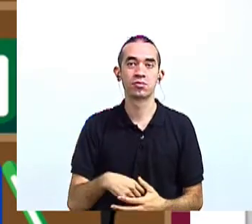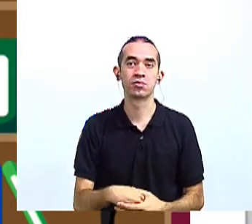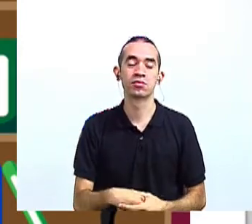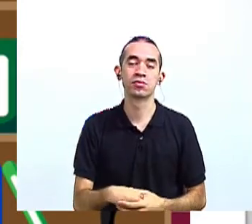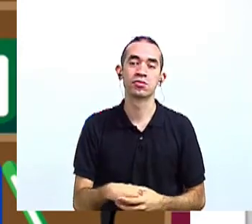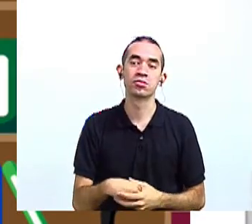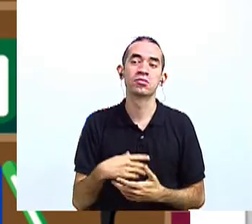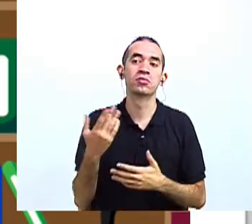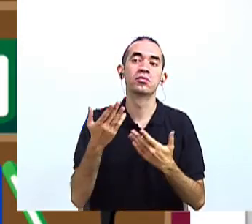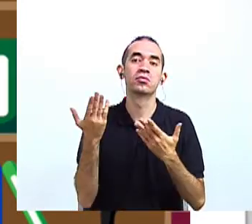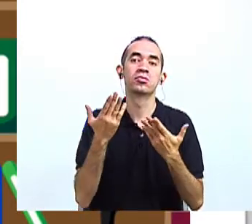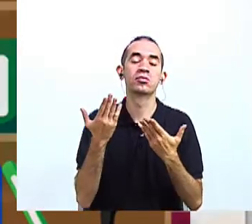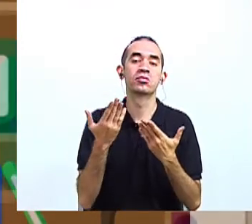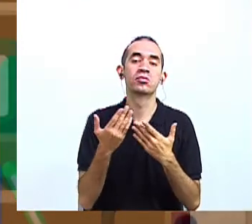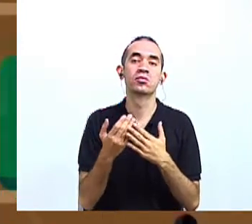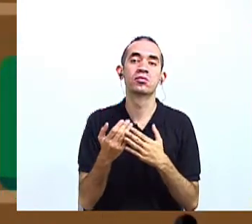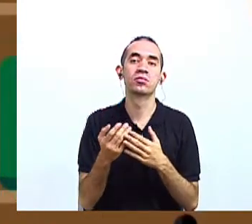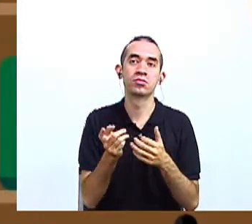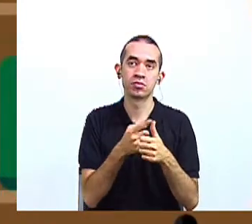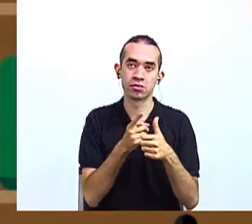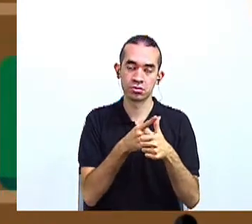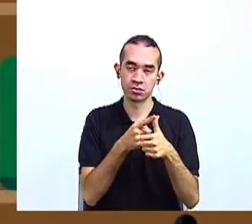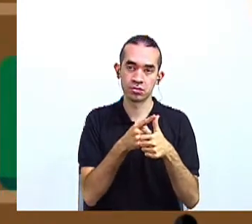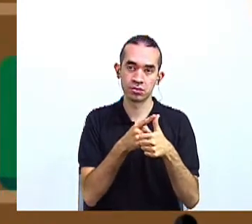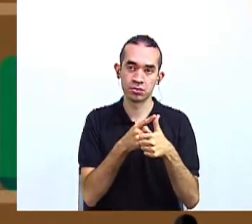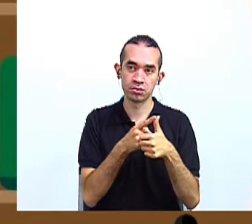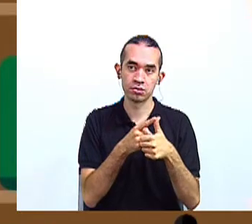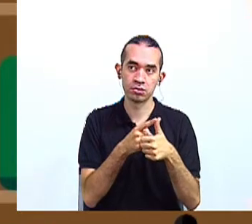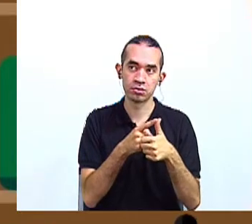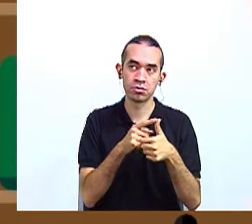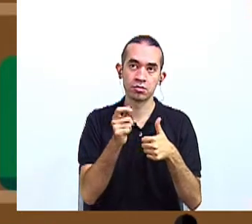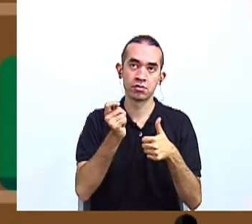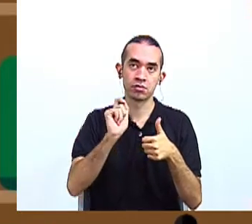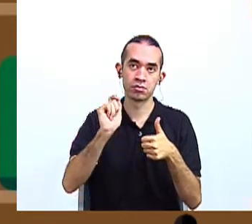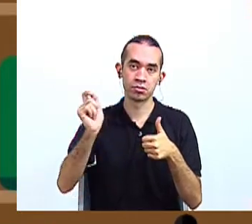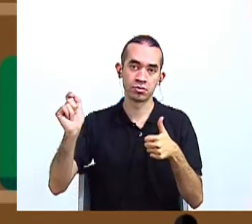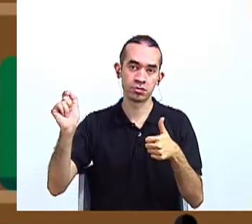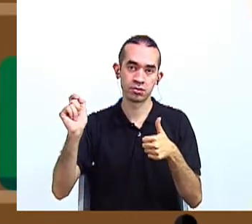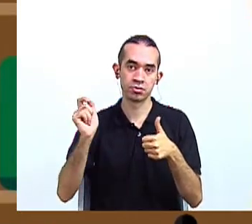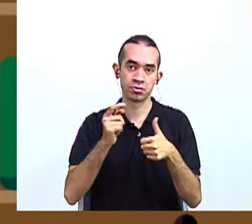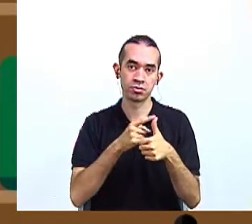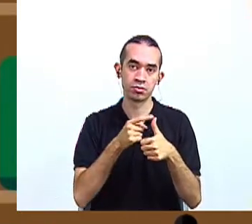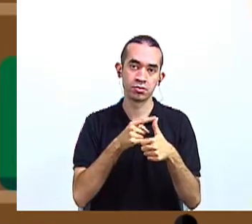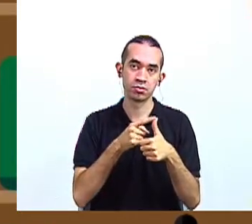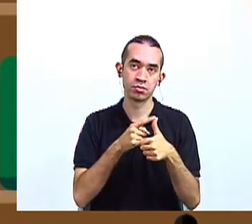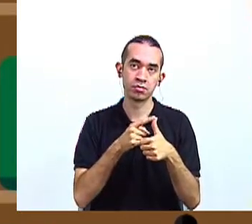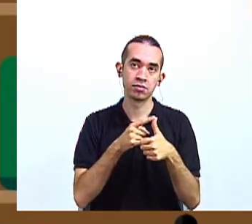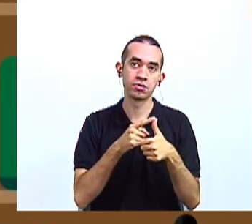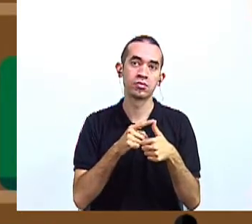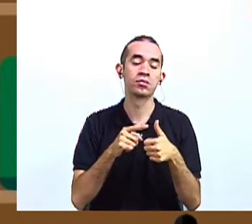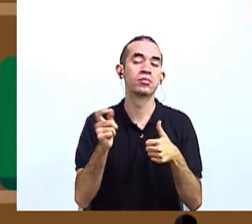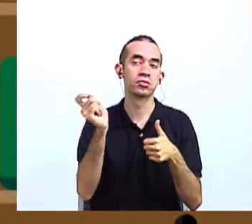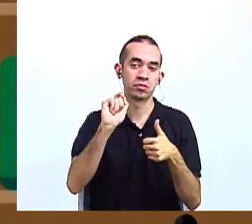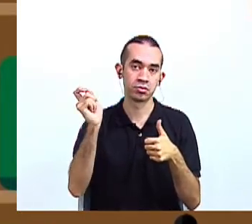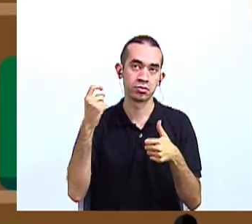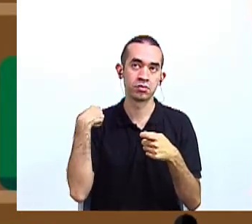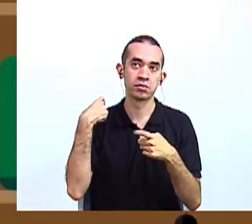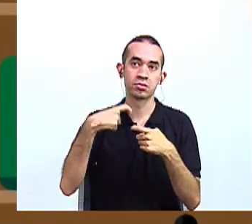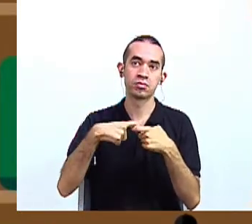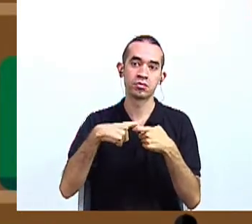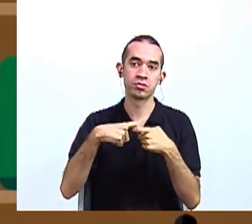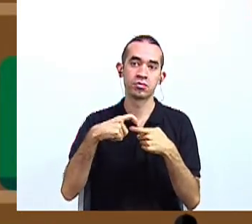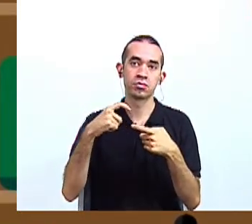los siguientes implementos. Número 1, el lápiz. Sí, el lápiz de español, muy